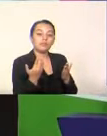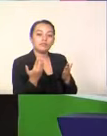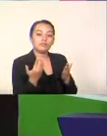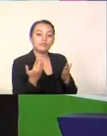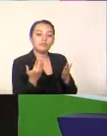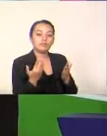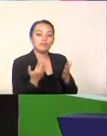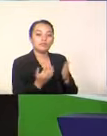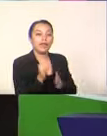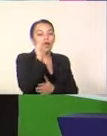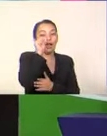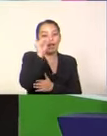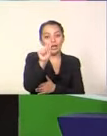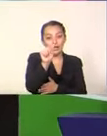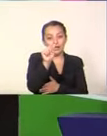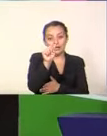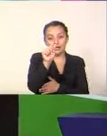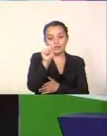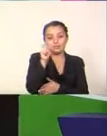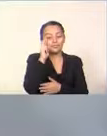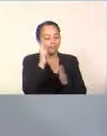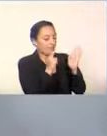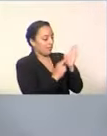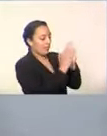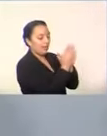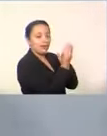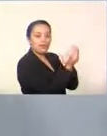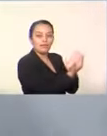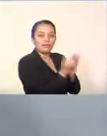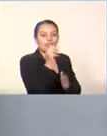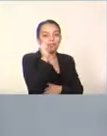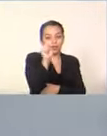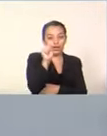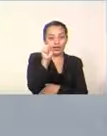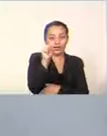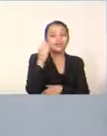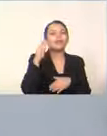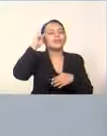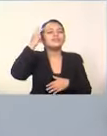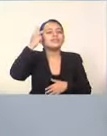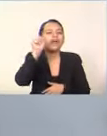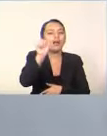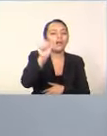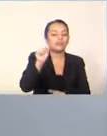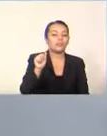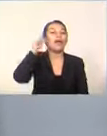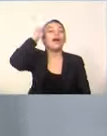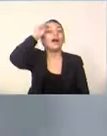nuestra letra A. En sus libros, ustedes pueden ver, es el analiza. Lo colocamos por acá.